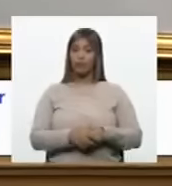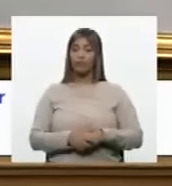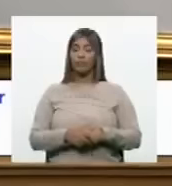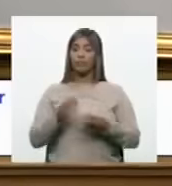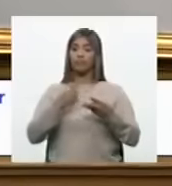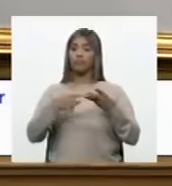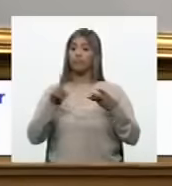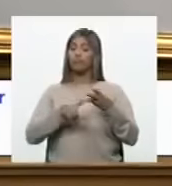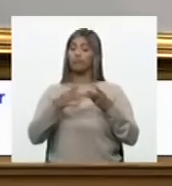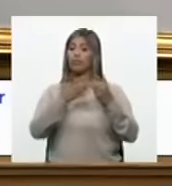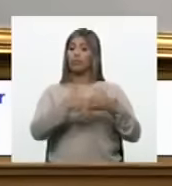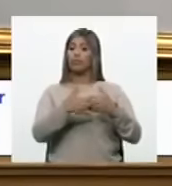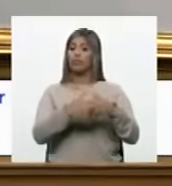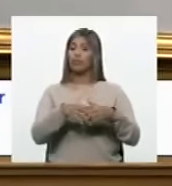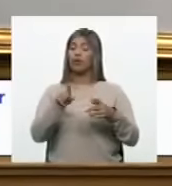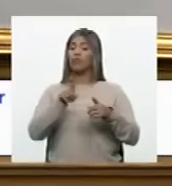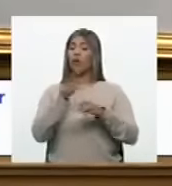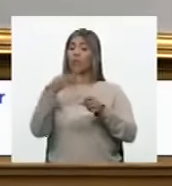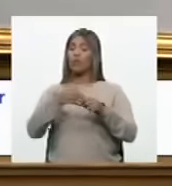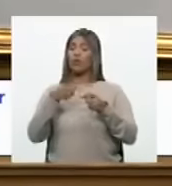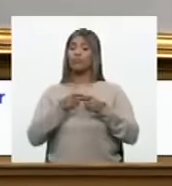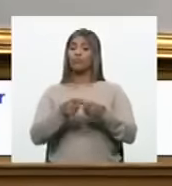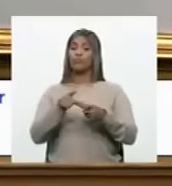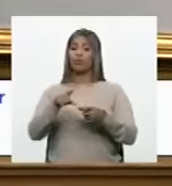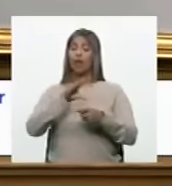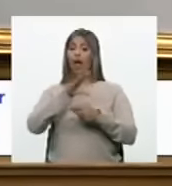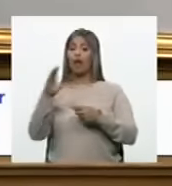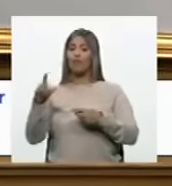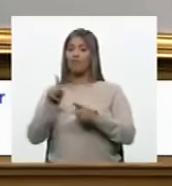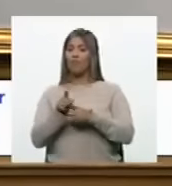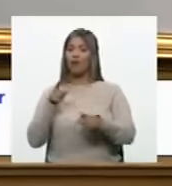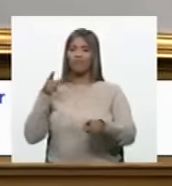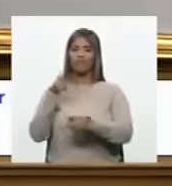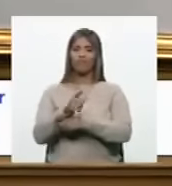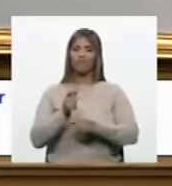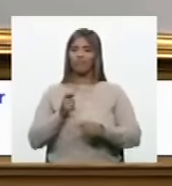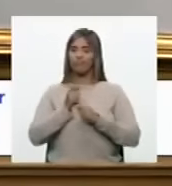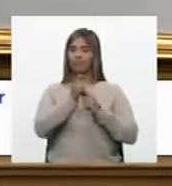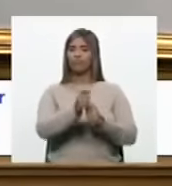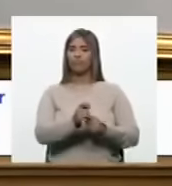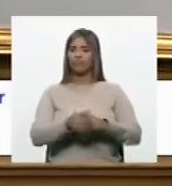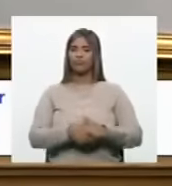las refinerías en el Caribe, casi como una obligación impuesta